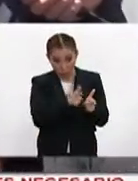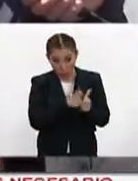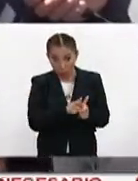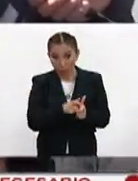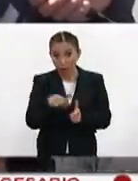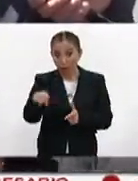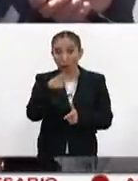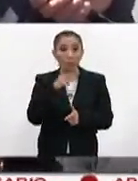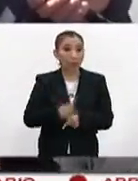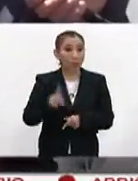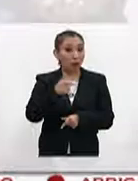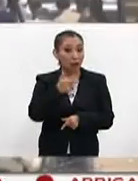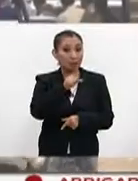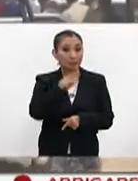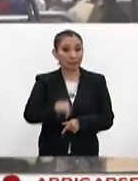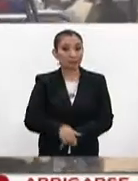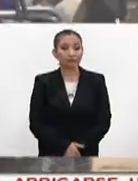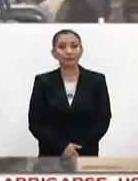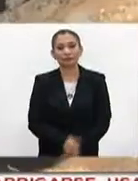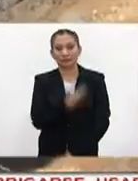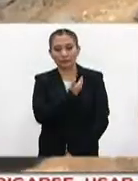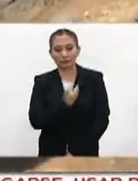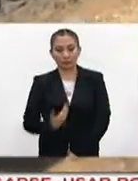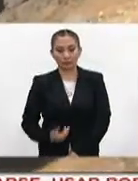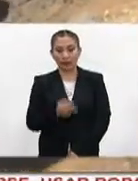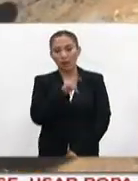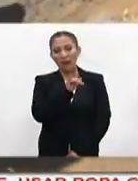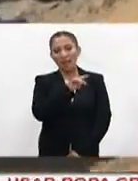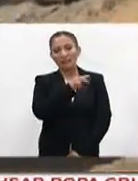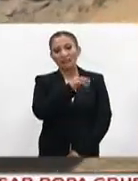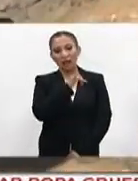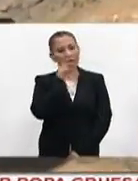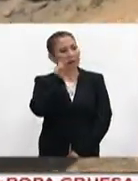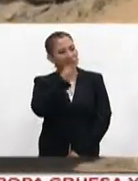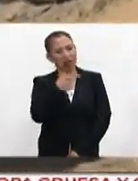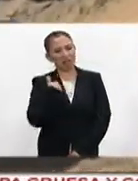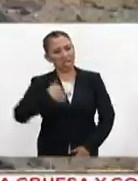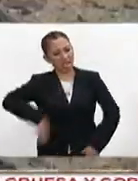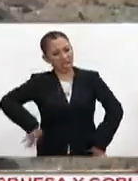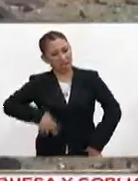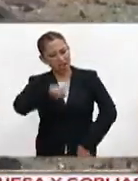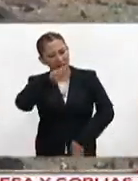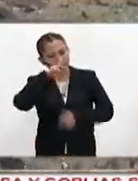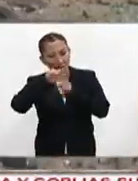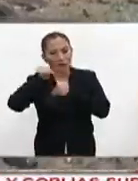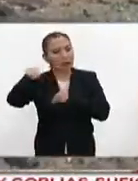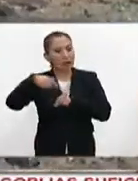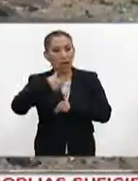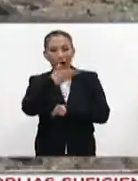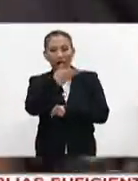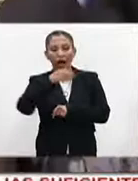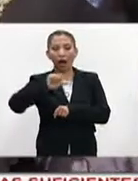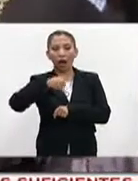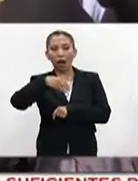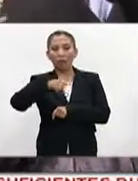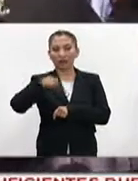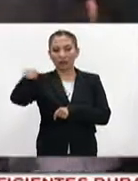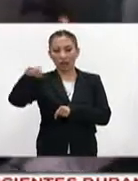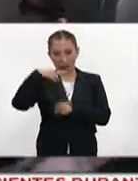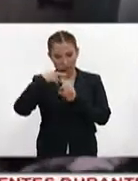pueblo palestino. La presidencia palestina calificó el hecho como un acto cobarde y responsabilizó a Hamas por